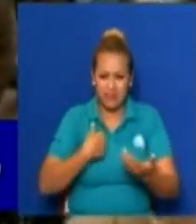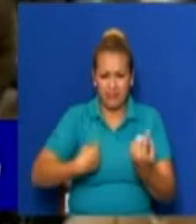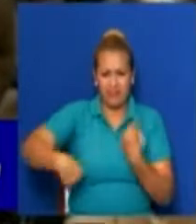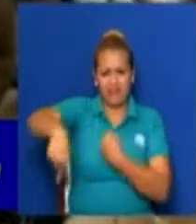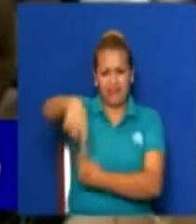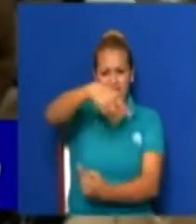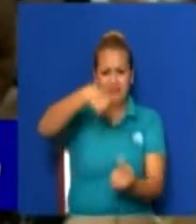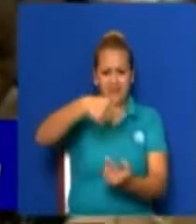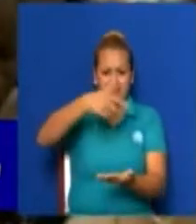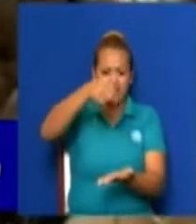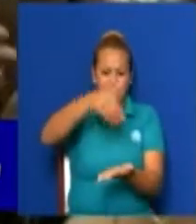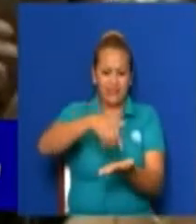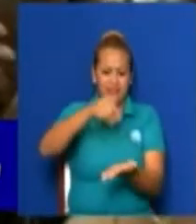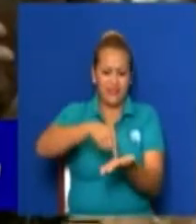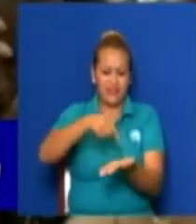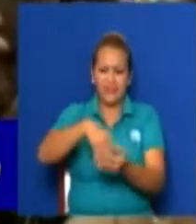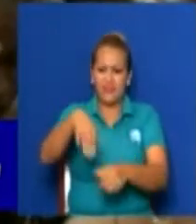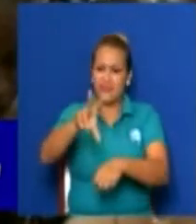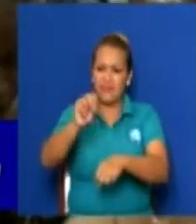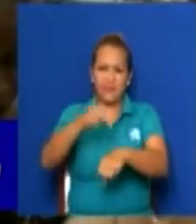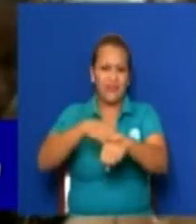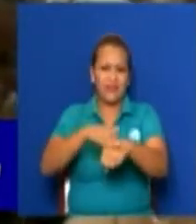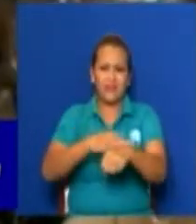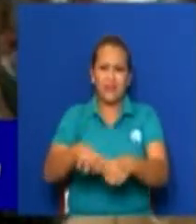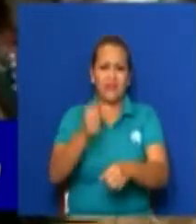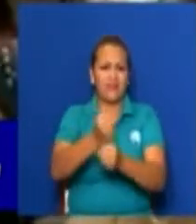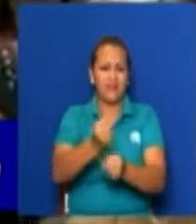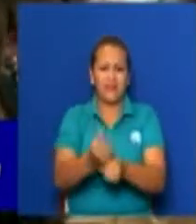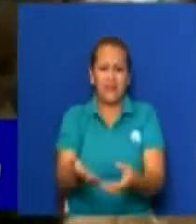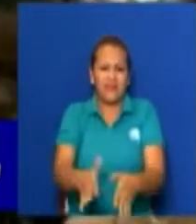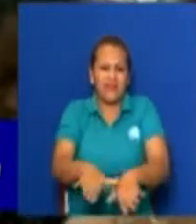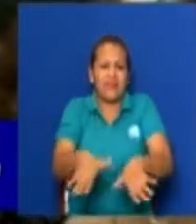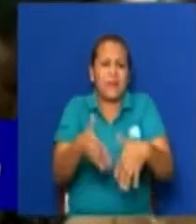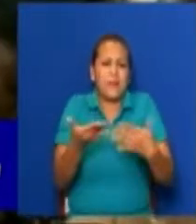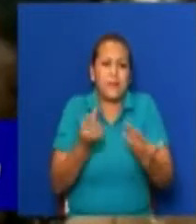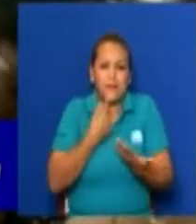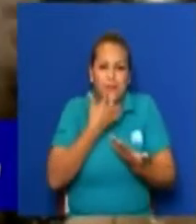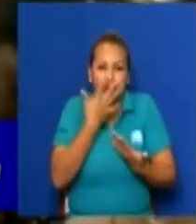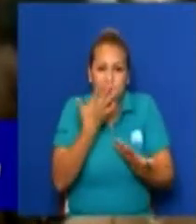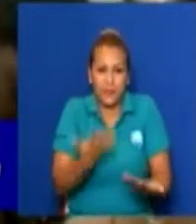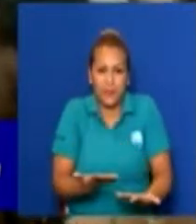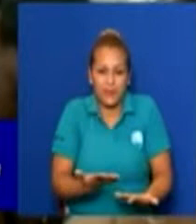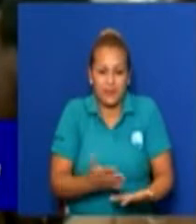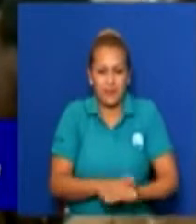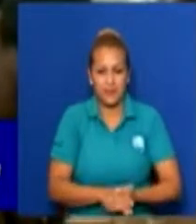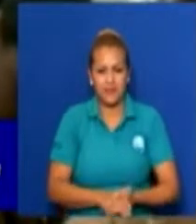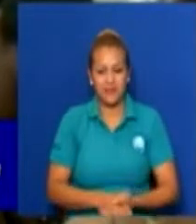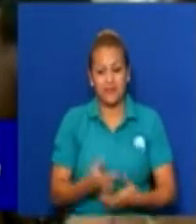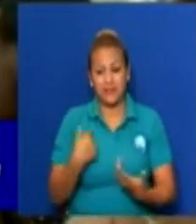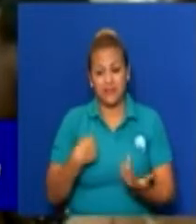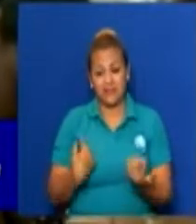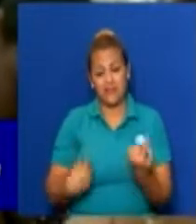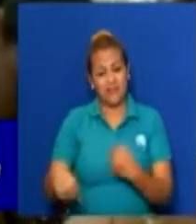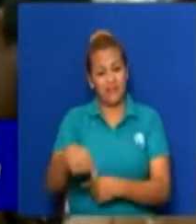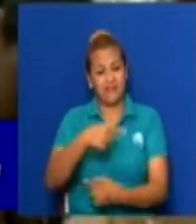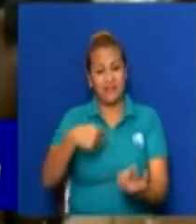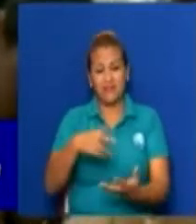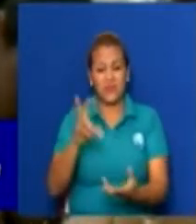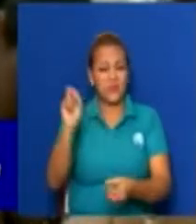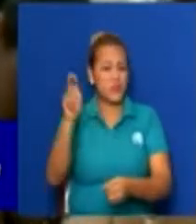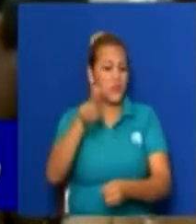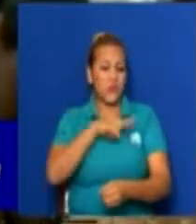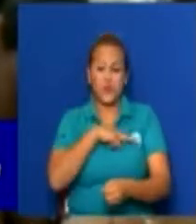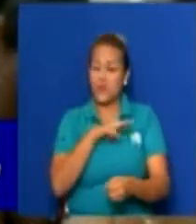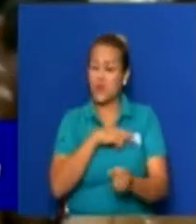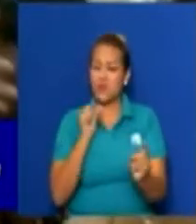está circulado porque es verdad. Una hermana que Lucrecia, haya andado populeando, esa mujer no ha